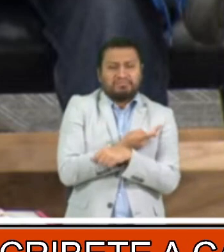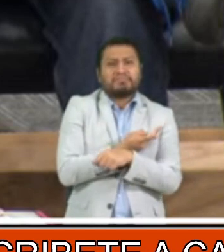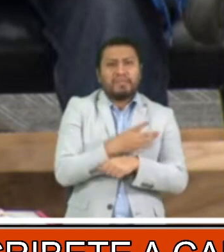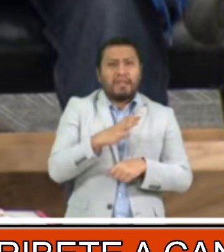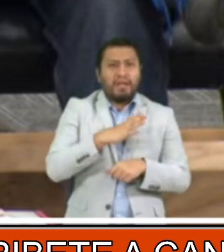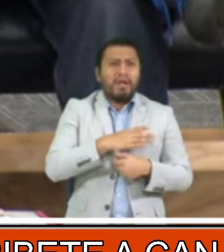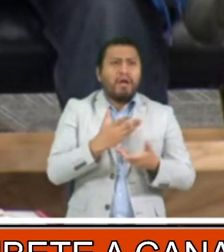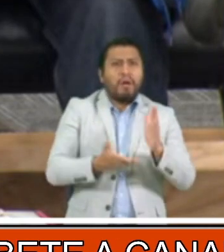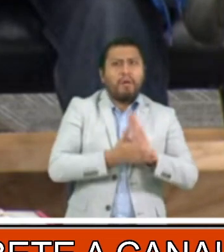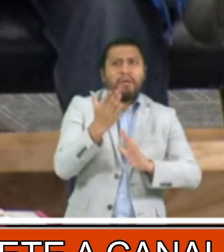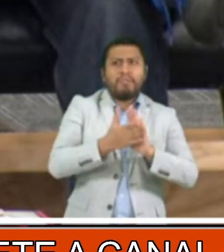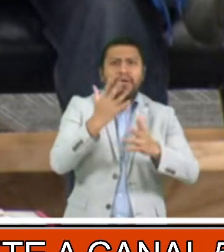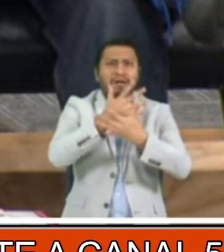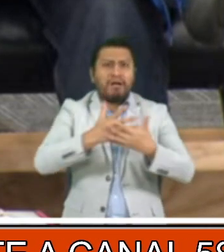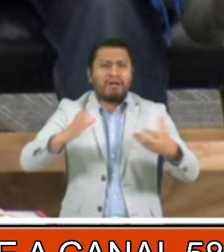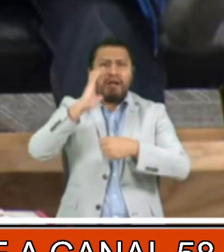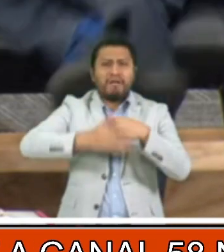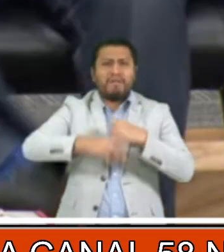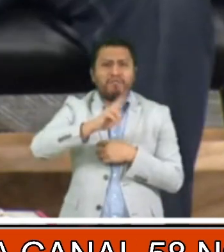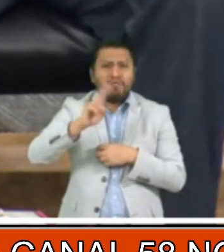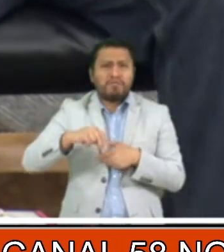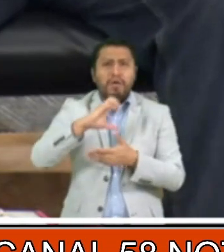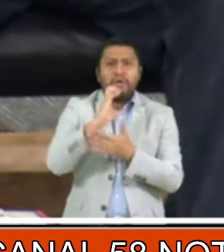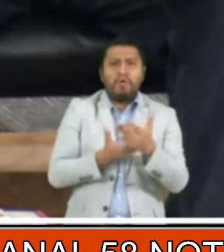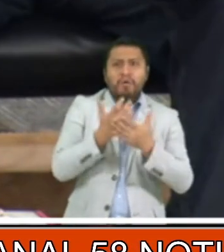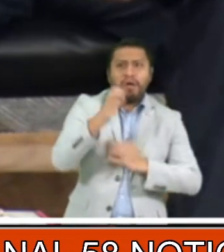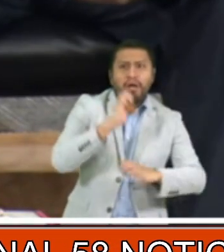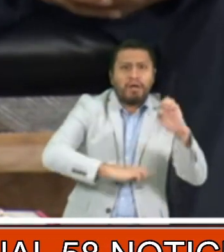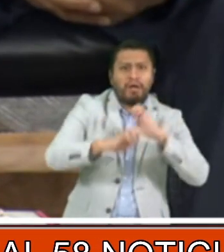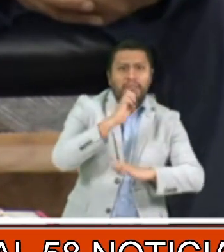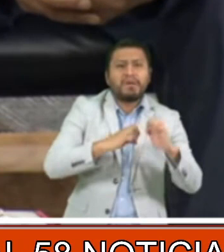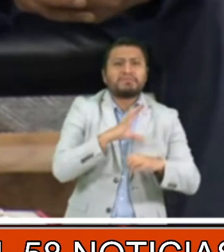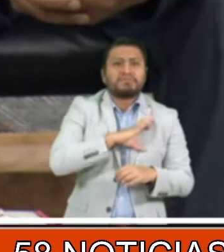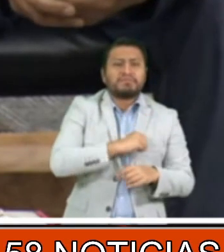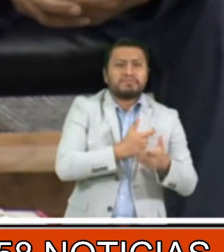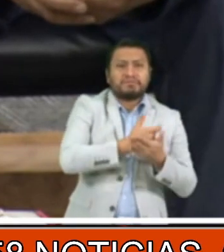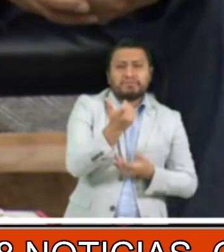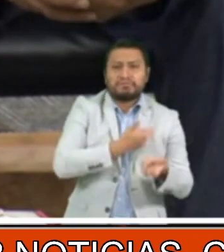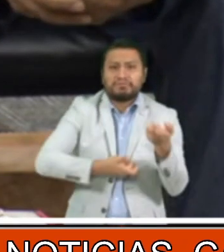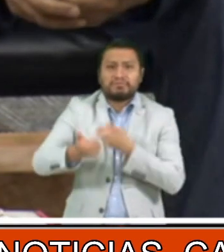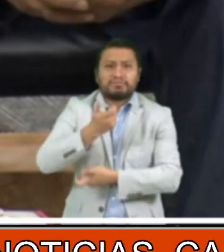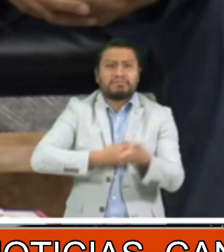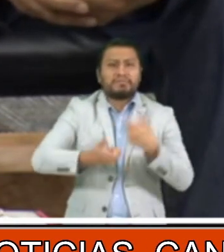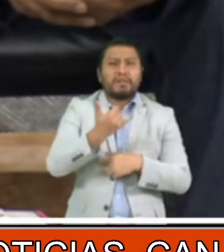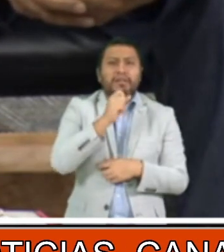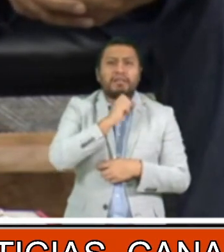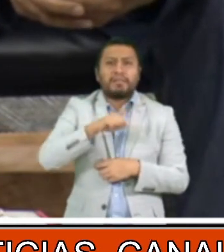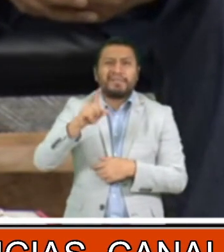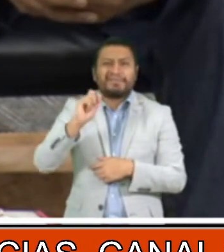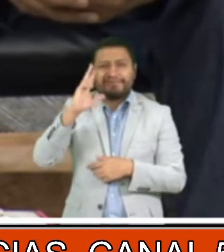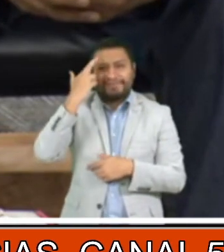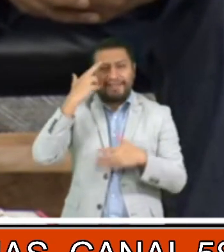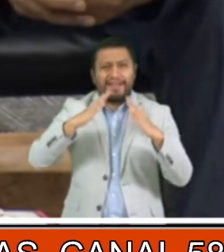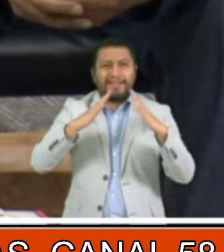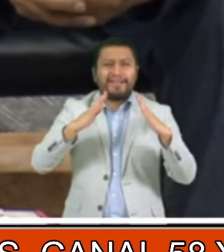se terminaron, contratos a empresas favoritas y hasta casas blancas de la entonces esposa del